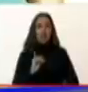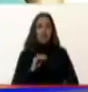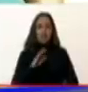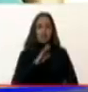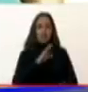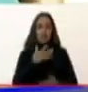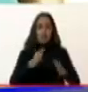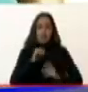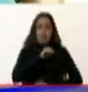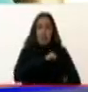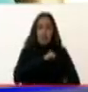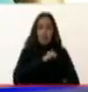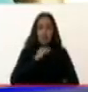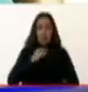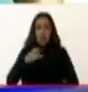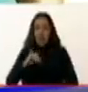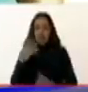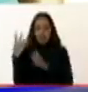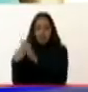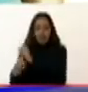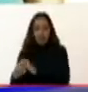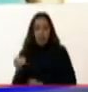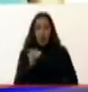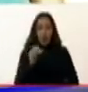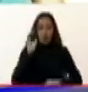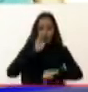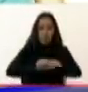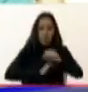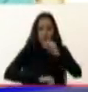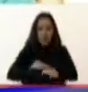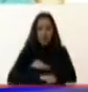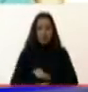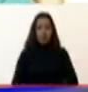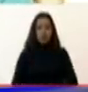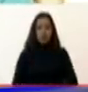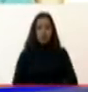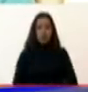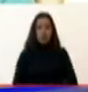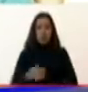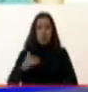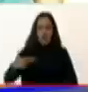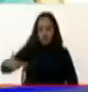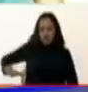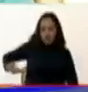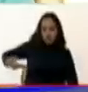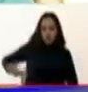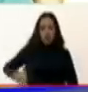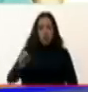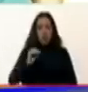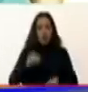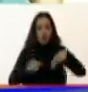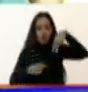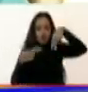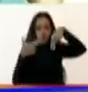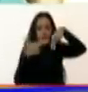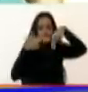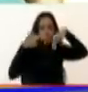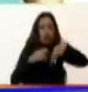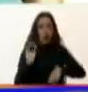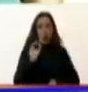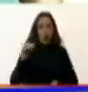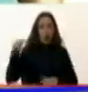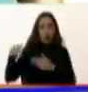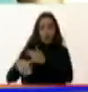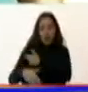asesinados, desaparecidos o detenidos, y tienen un balazo aquí en el costado, en una pierna, en un brazo.